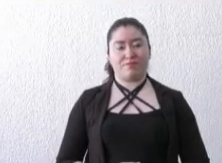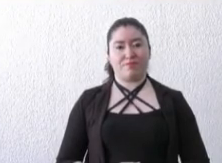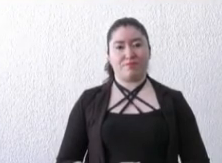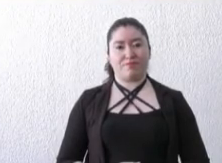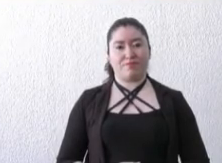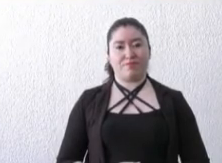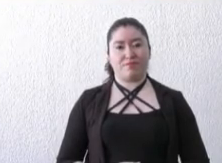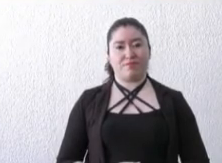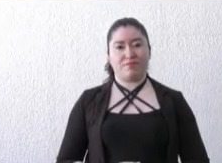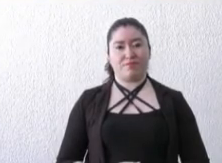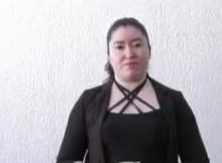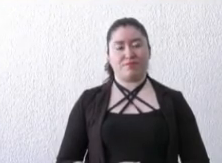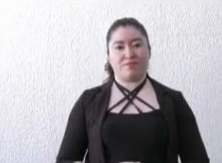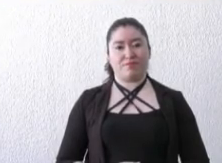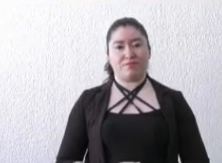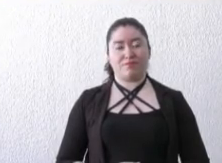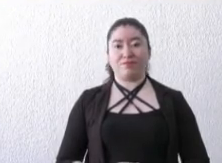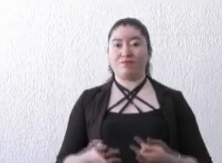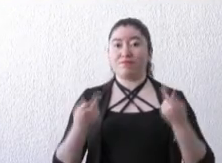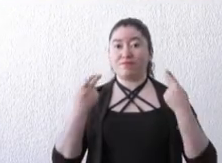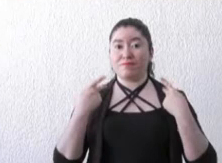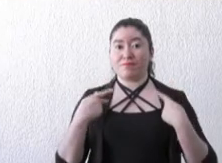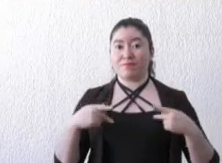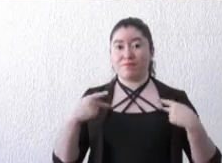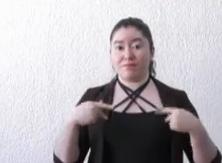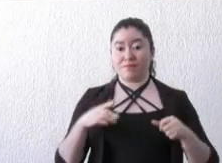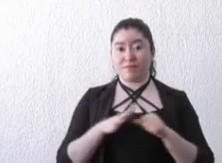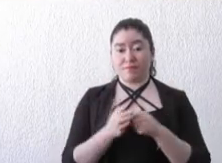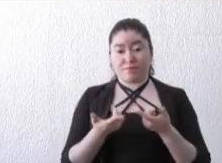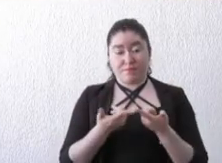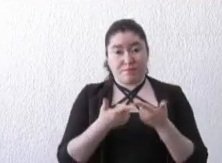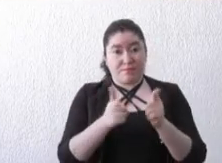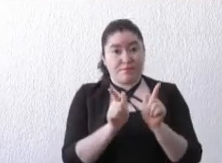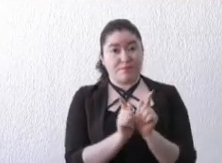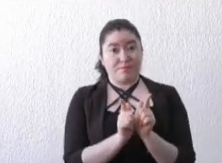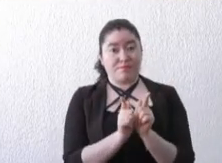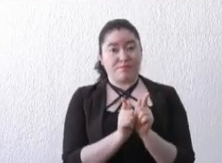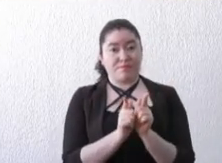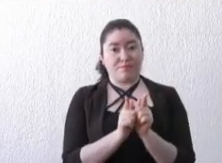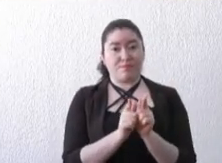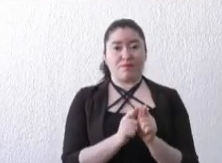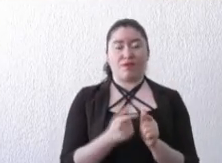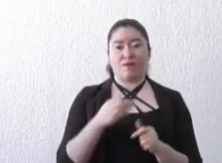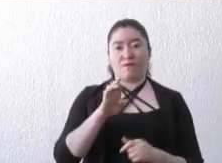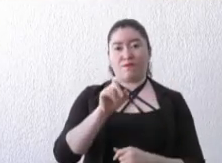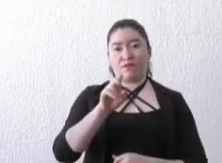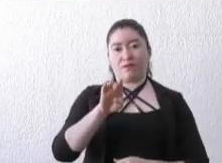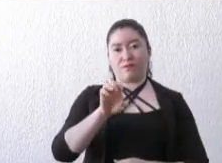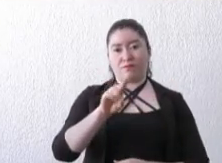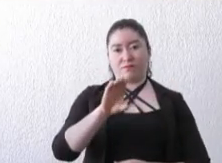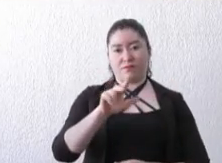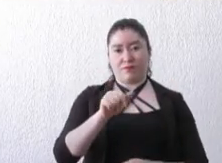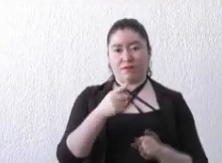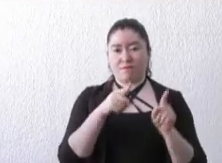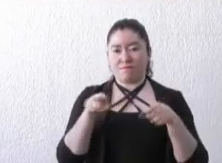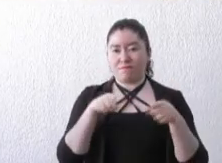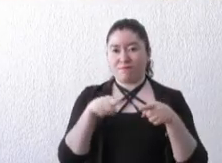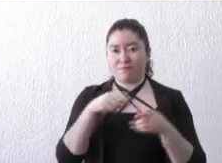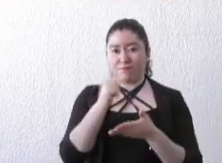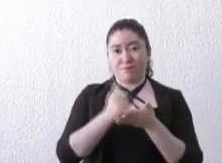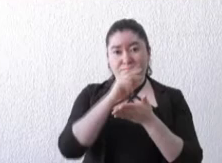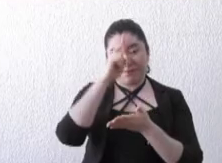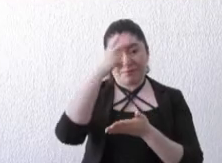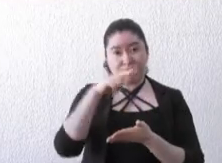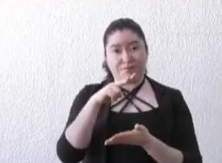a integrantes de la Filarmónica de la Ciudad de México, de Greg